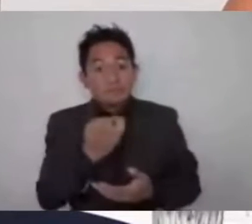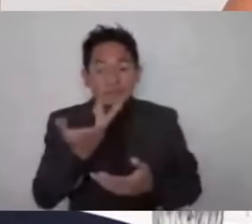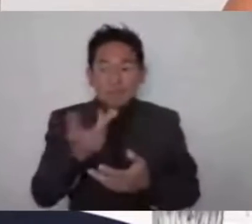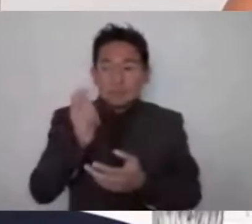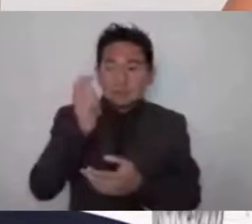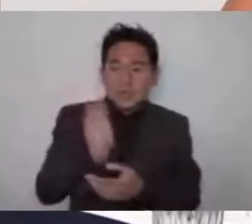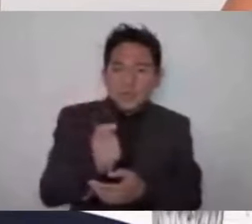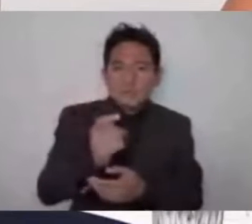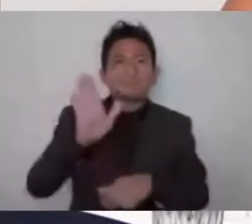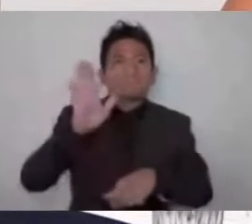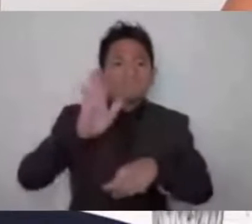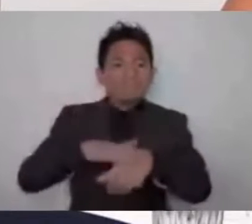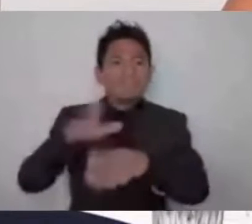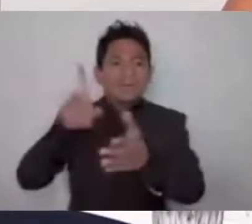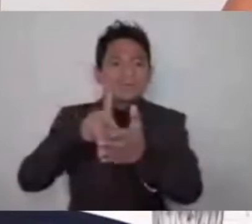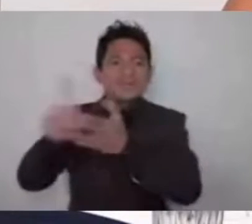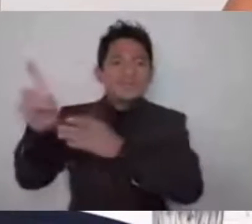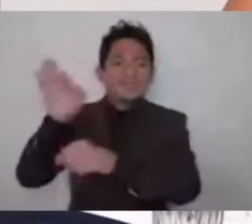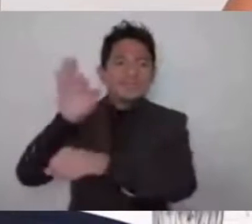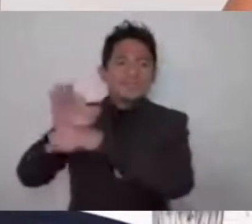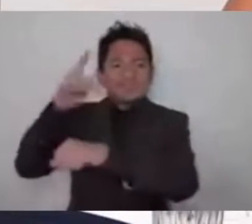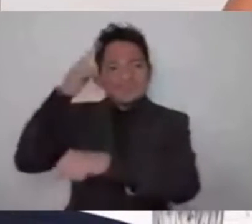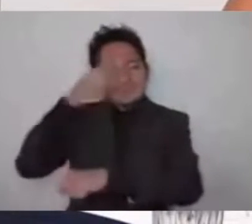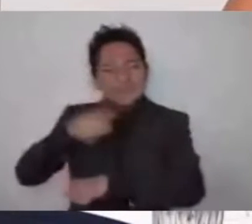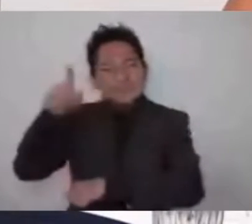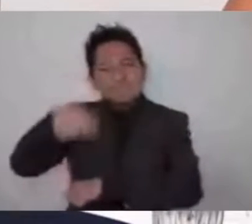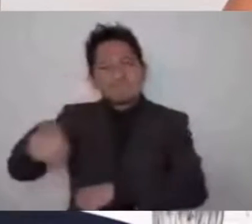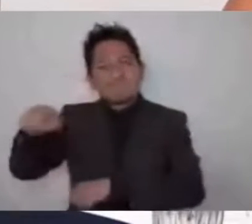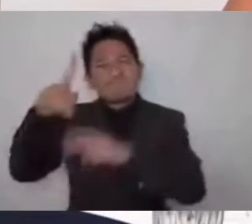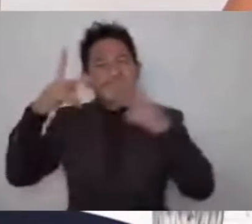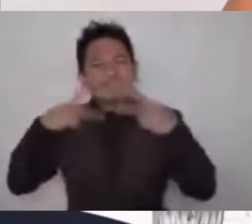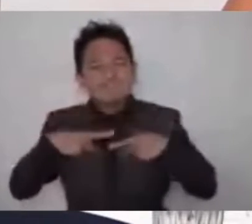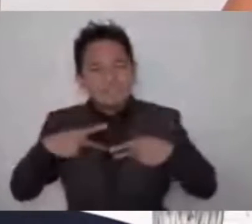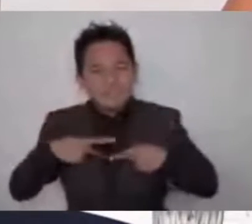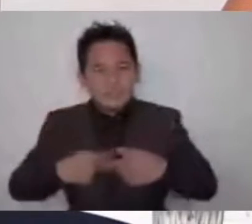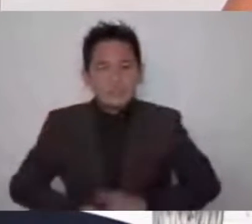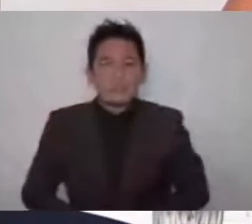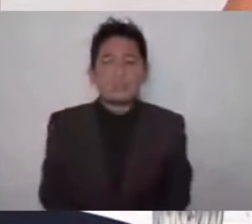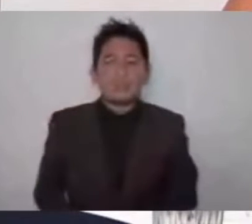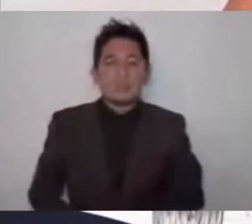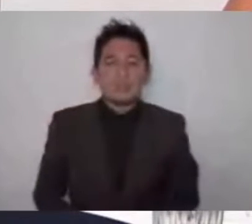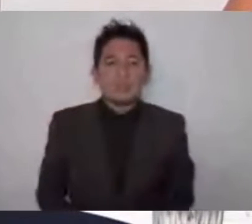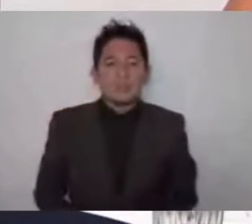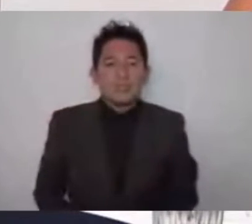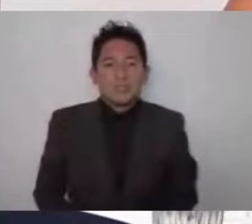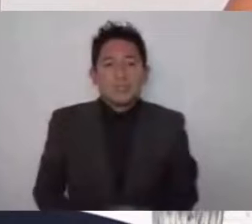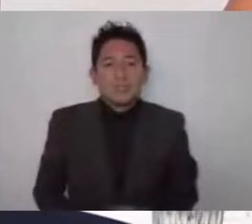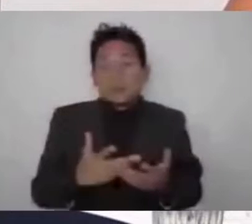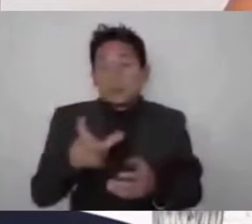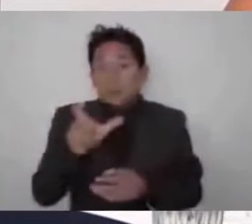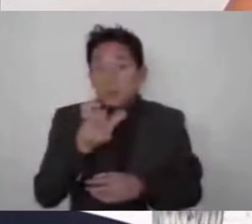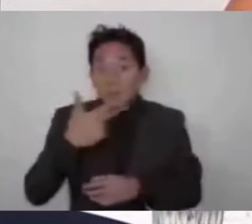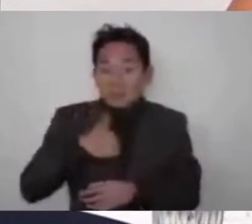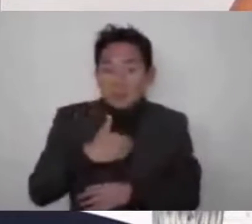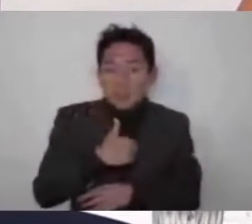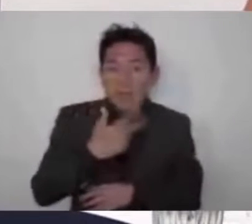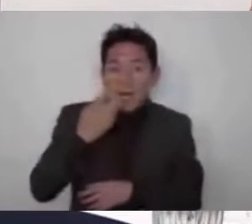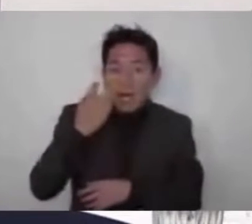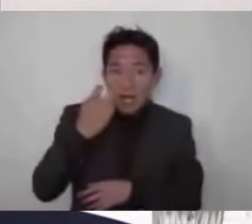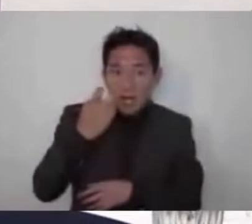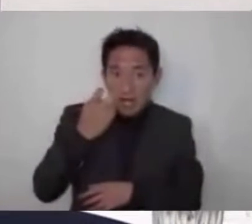claro con algunas salvedades en votos particulares y en algunas resoluciones pero me parece suficientemente